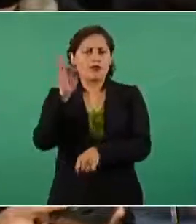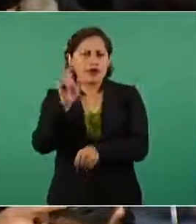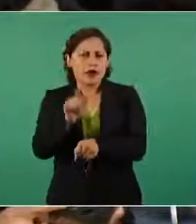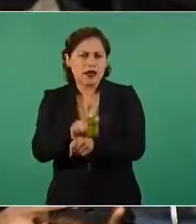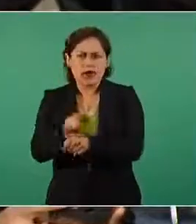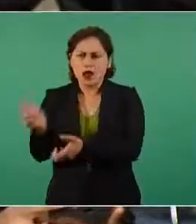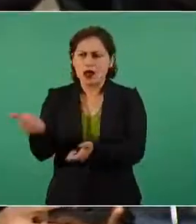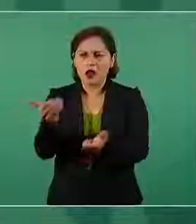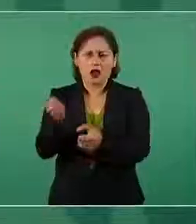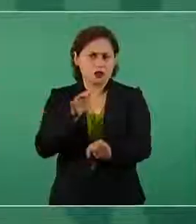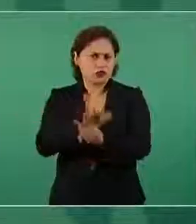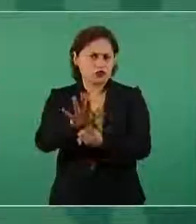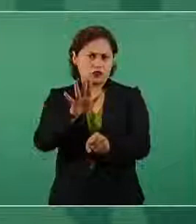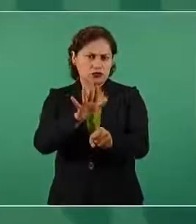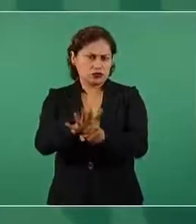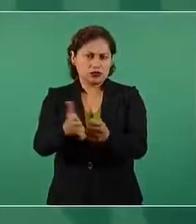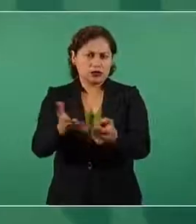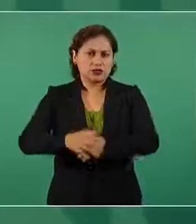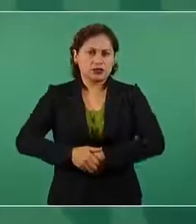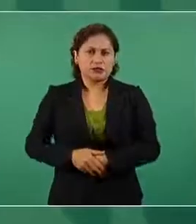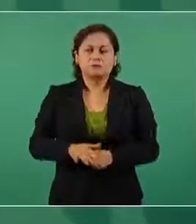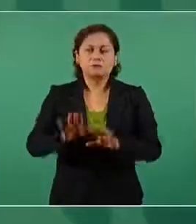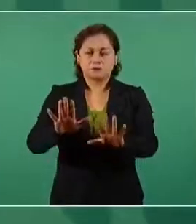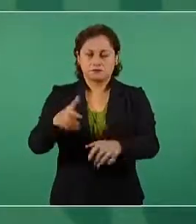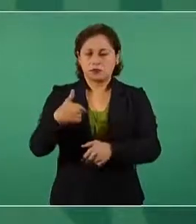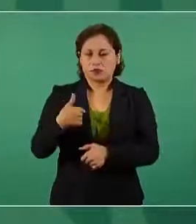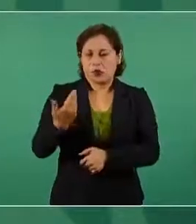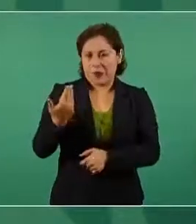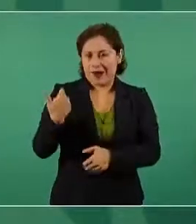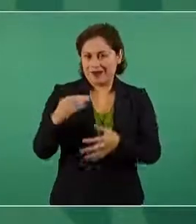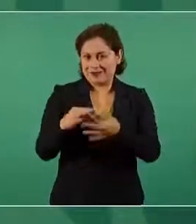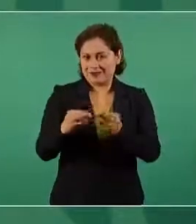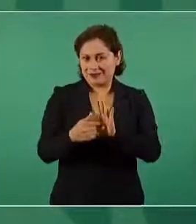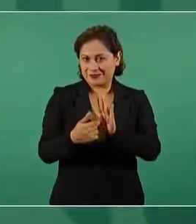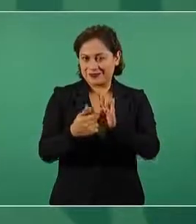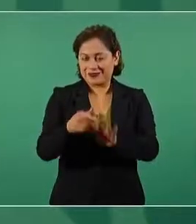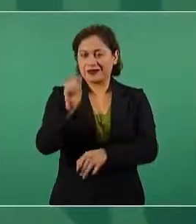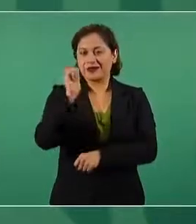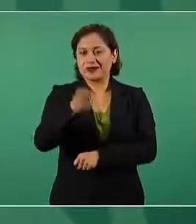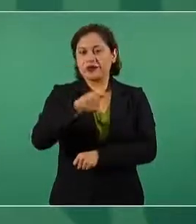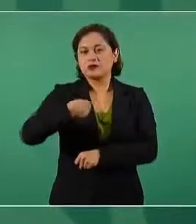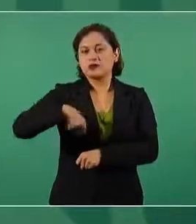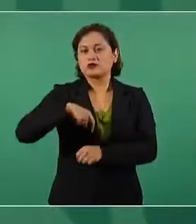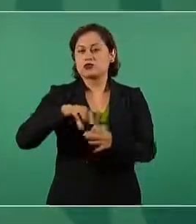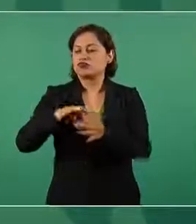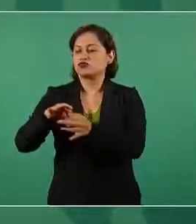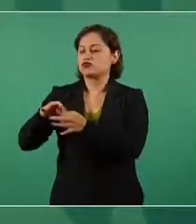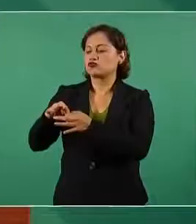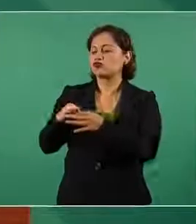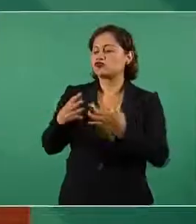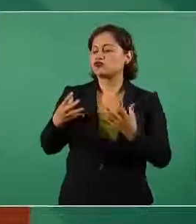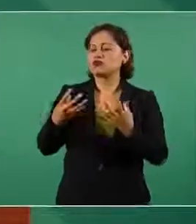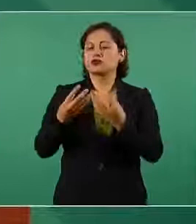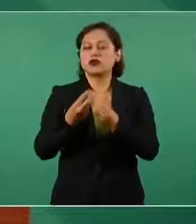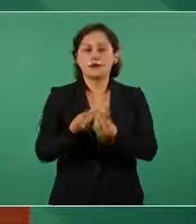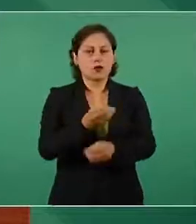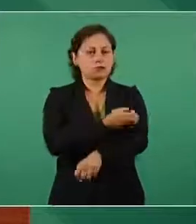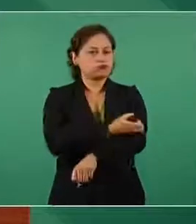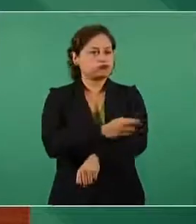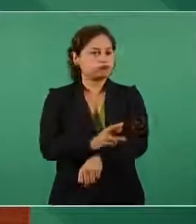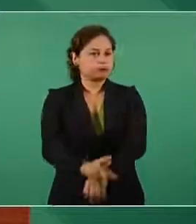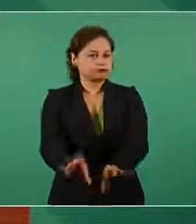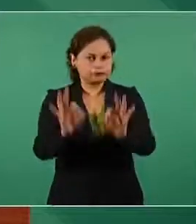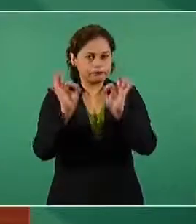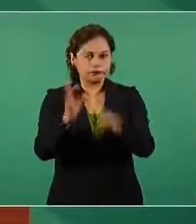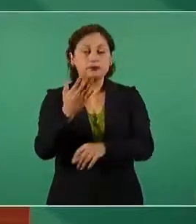he descrito aquí ante ustedes, hemos estado trabajando de manera coordinada para poder hacer llegar a través